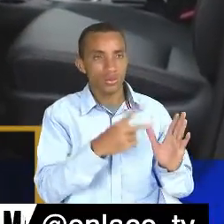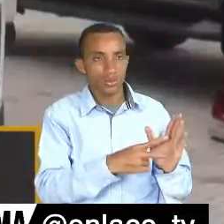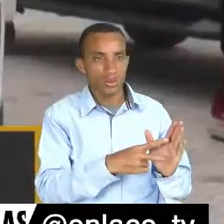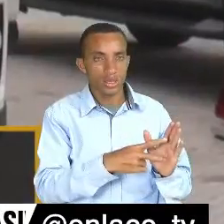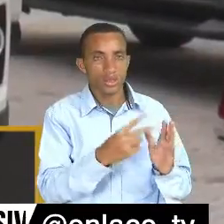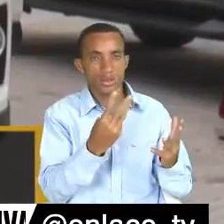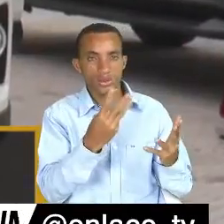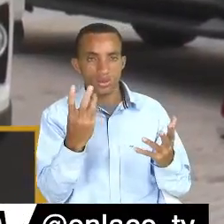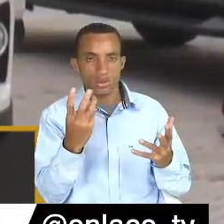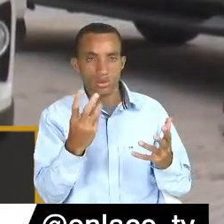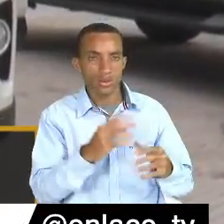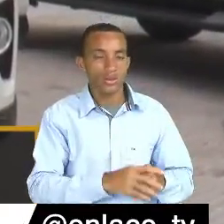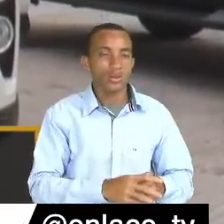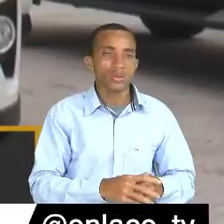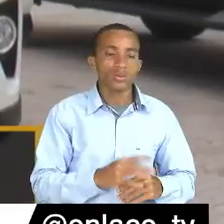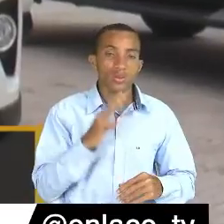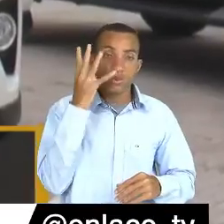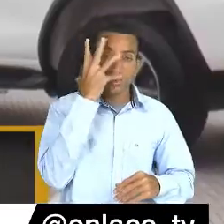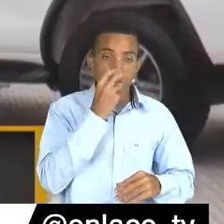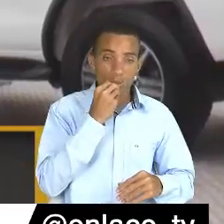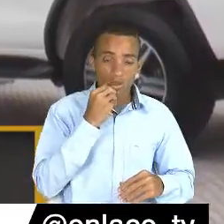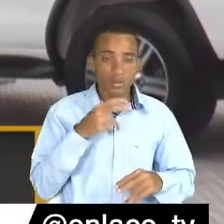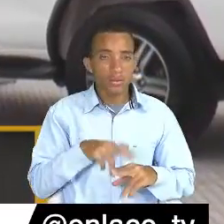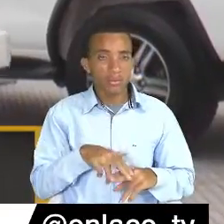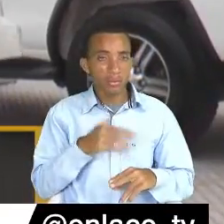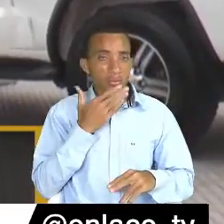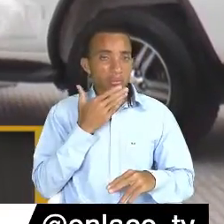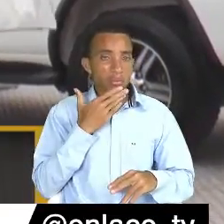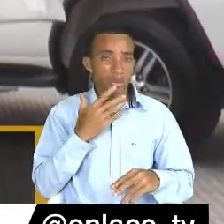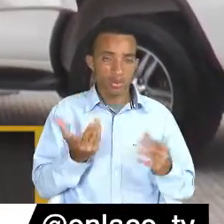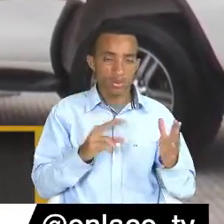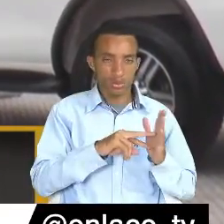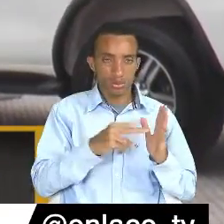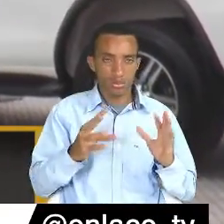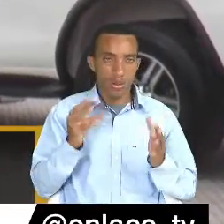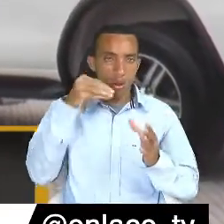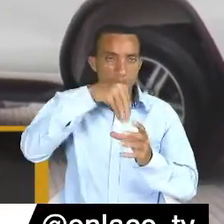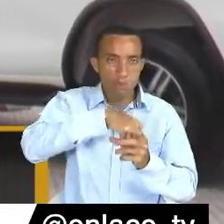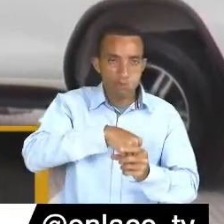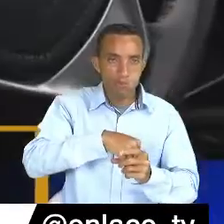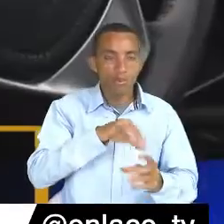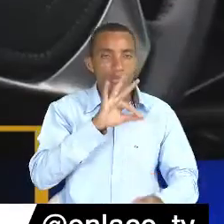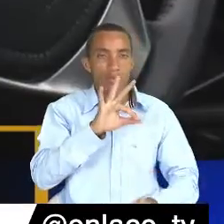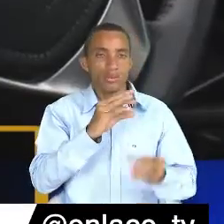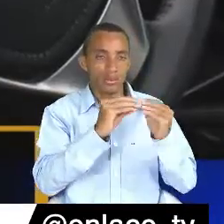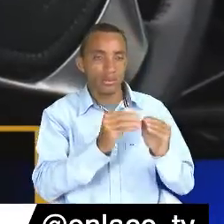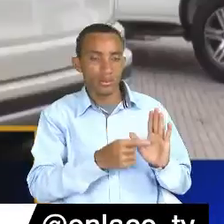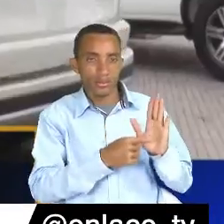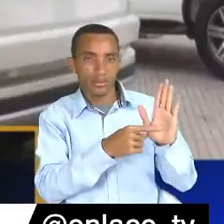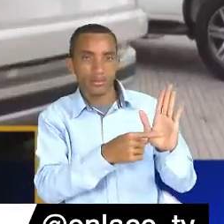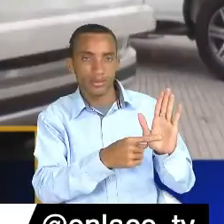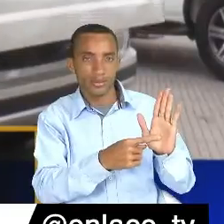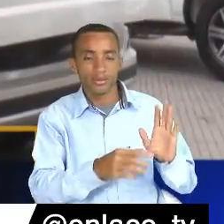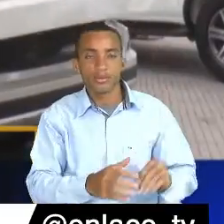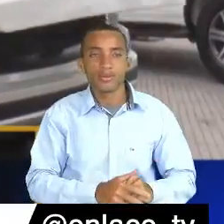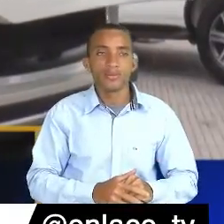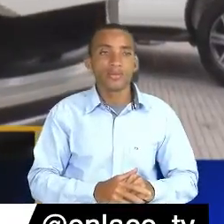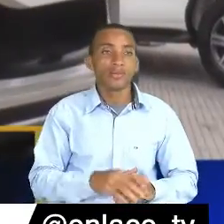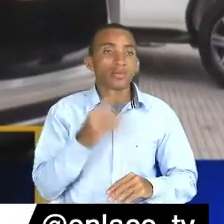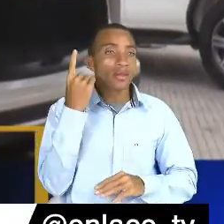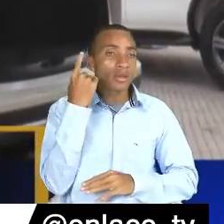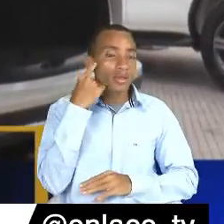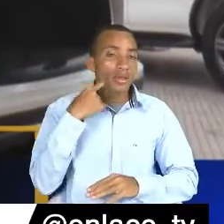auténtico. Belleza y confort, además de lo más moderno en tecnología, es la que se ofrece con estos tres modelos en exposición. Realmente el día especial